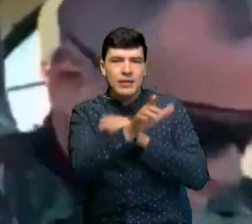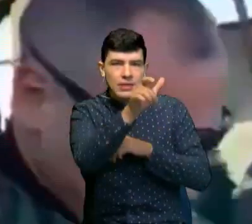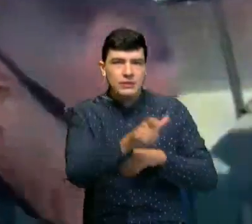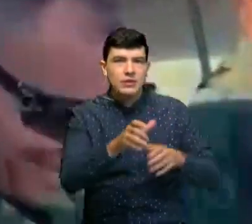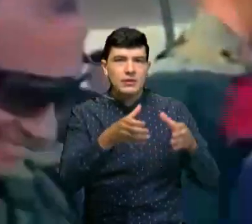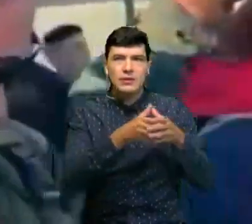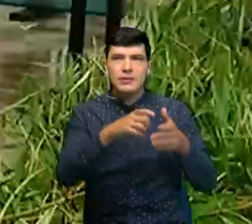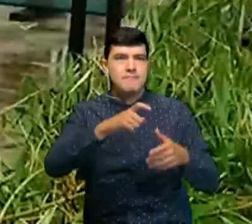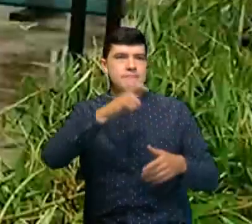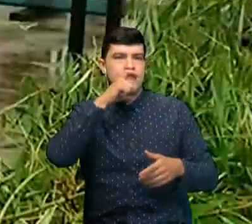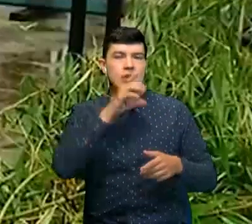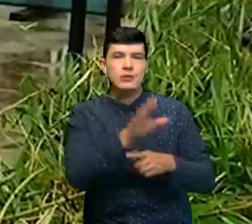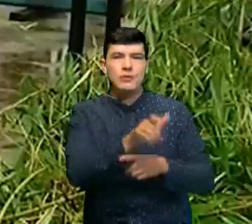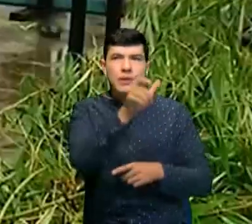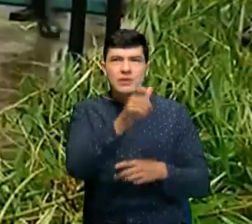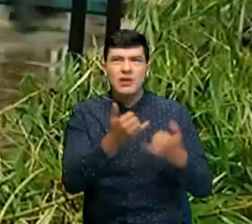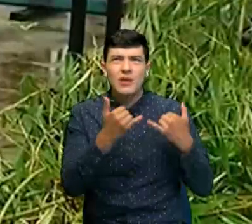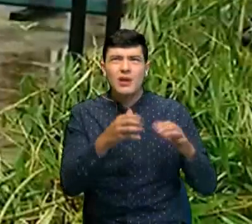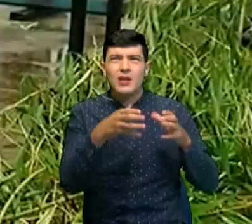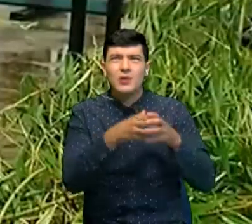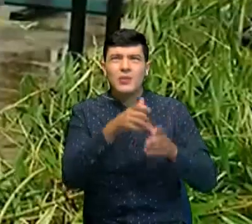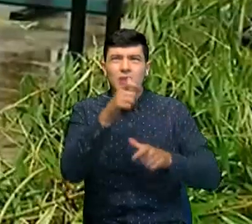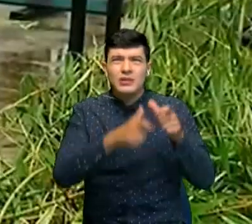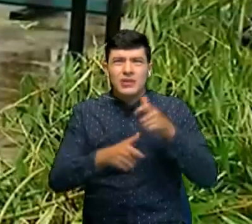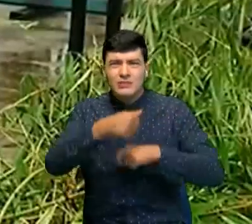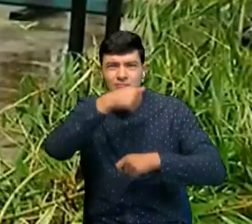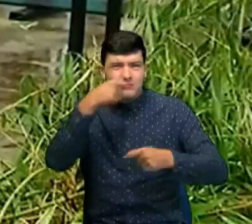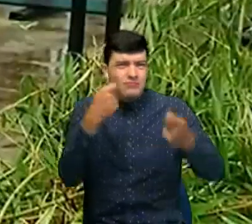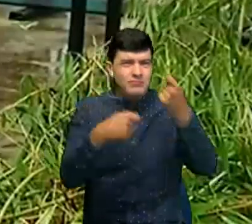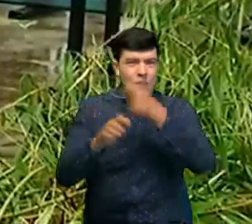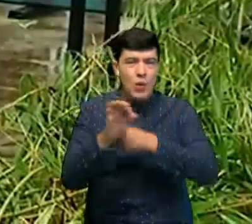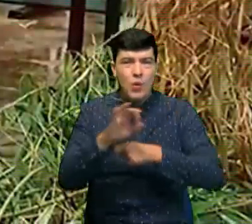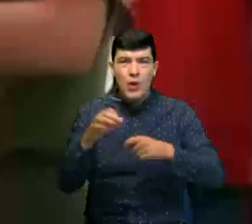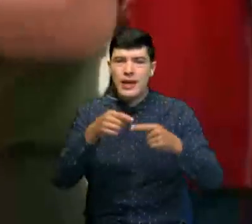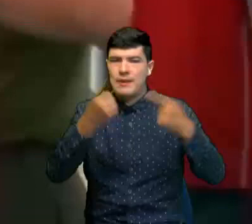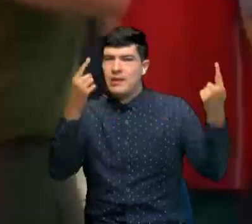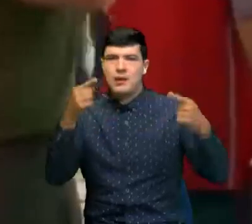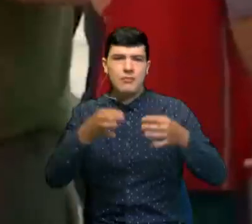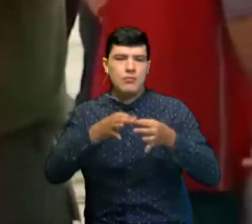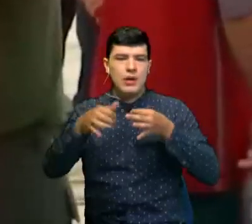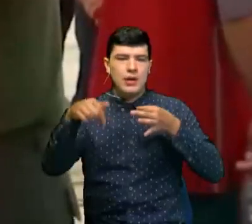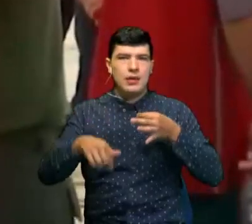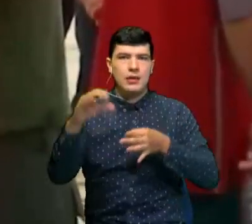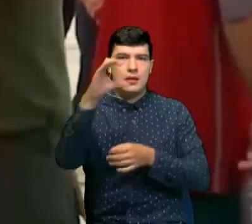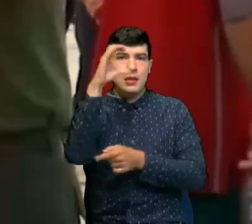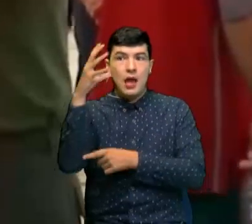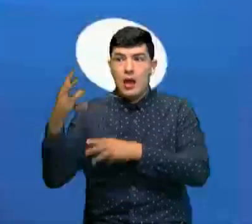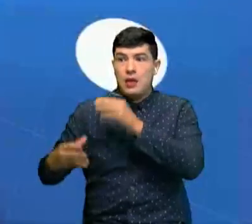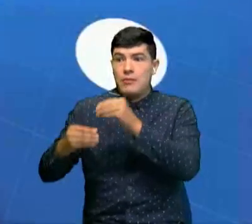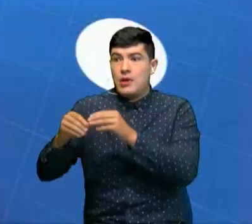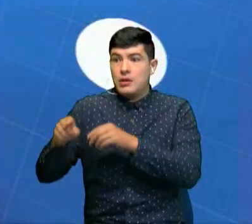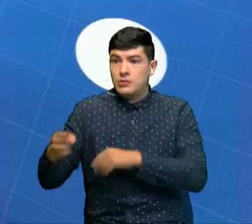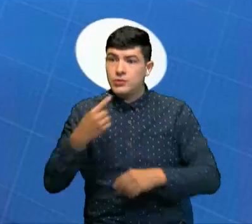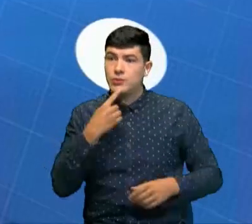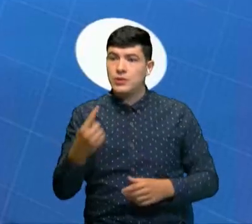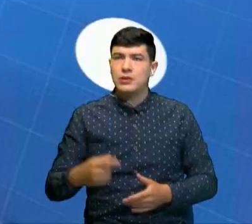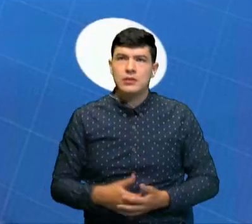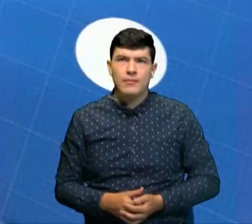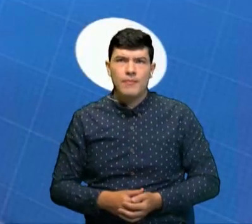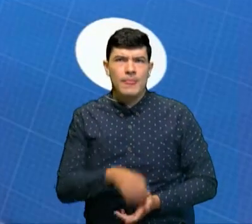maduró que se ha convertido en nido de narcoterroristas y enemigos del pueblo colombiano además manifestaron que